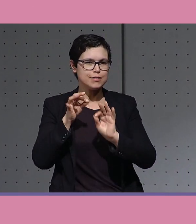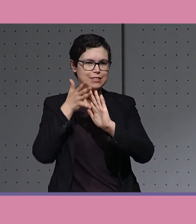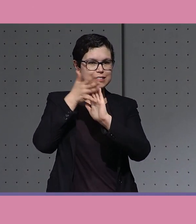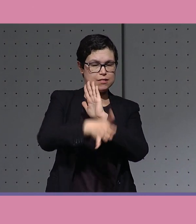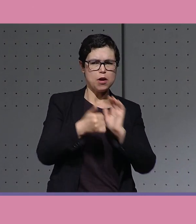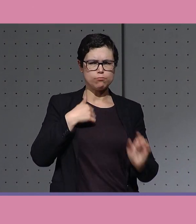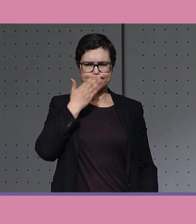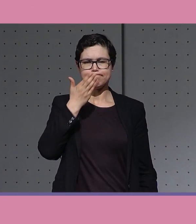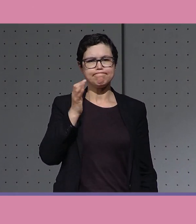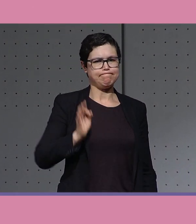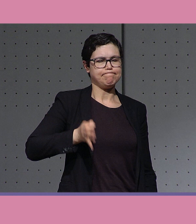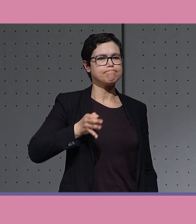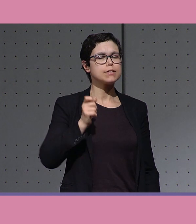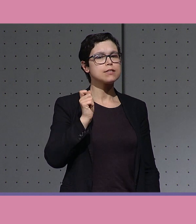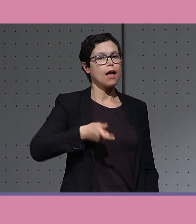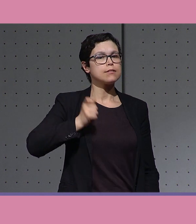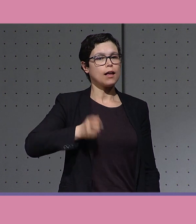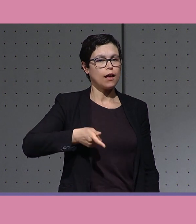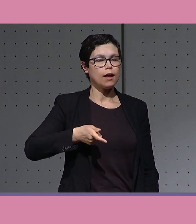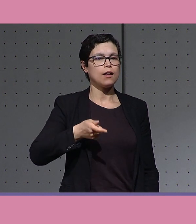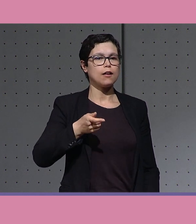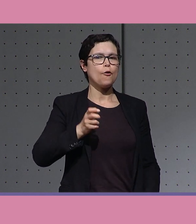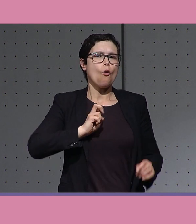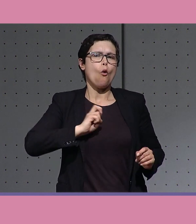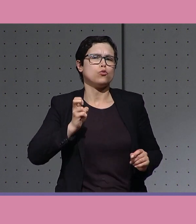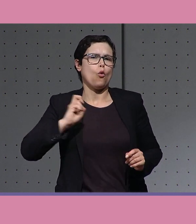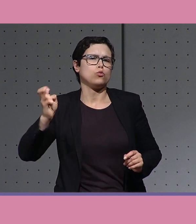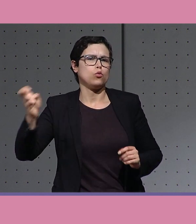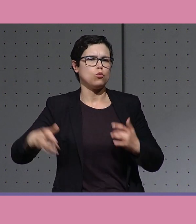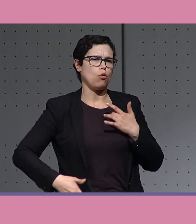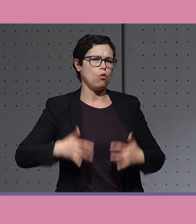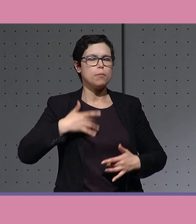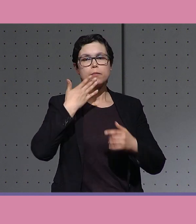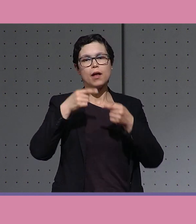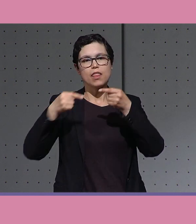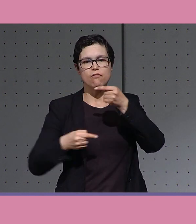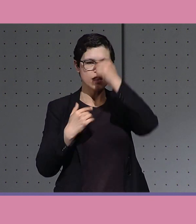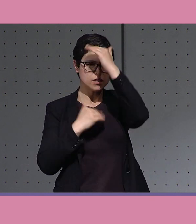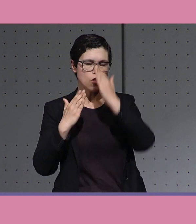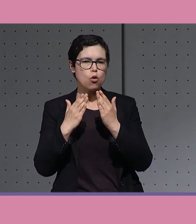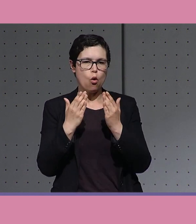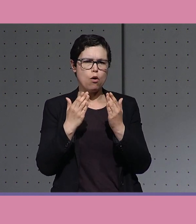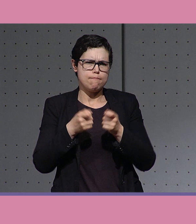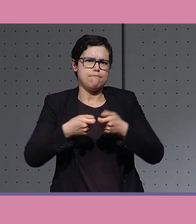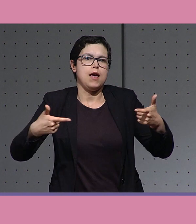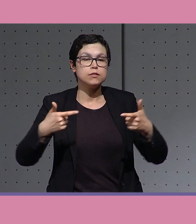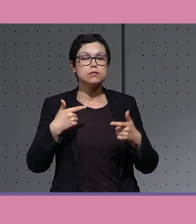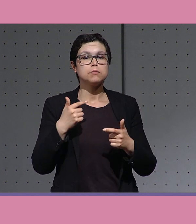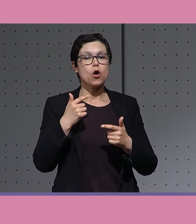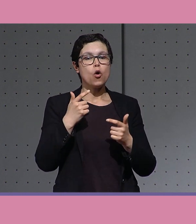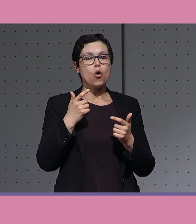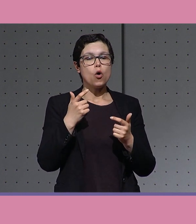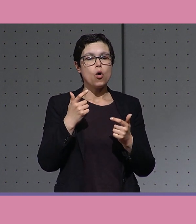relativamente frecuente, probablemente no tan frecuente como otras comorbilidades como la del TDAH. Tener un Tourette completo no es tan frecuente, pero es relativamente